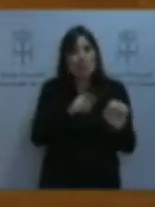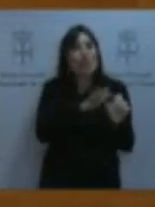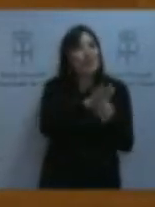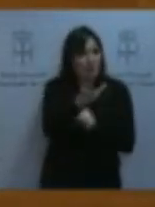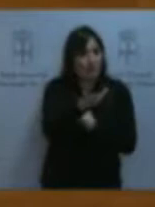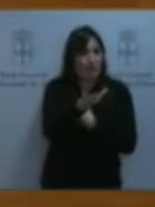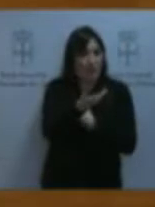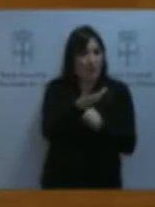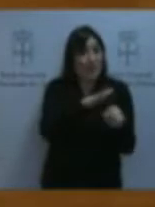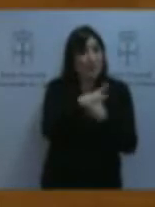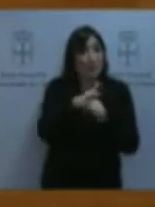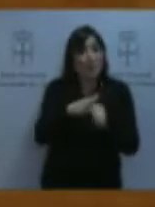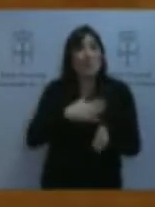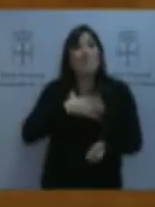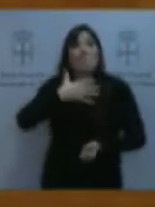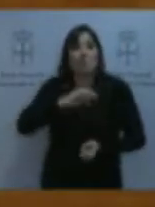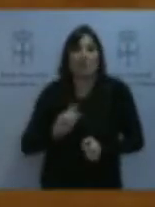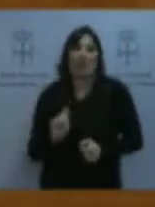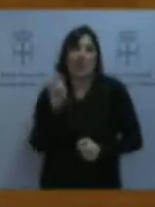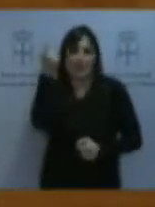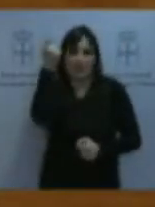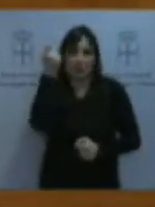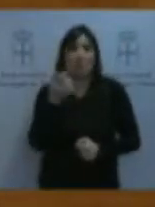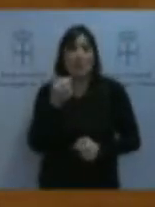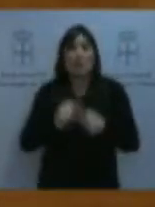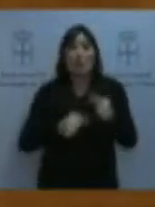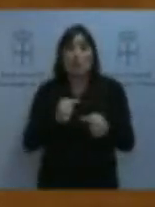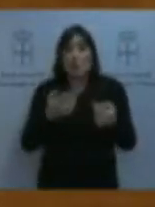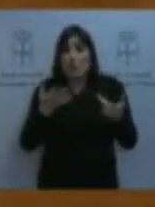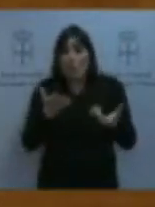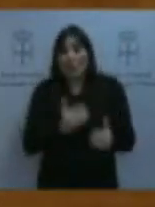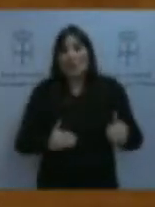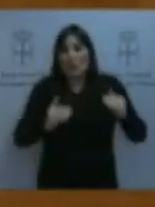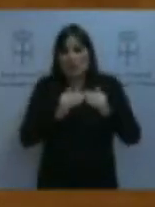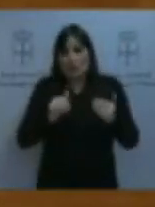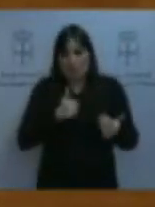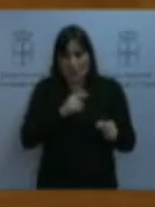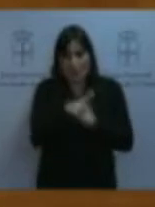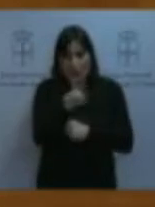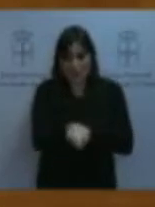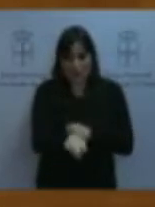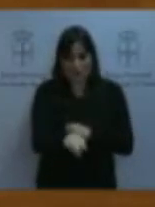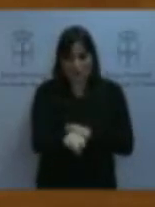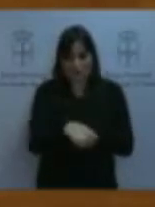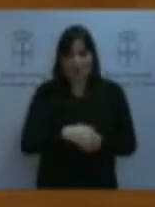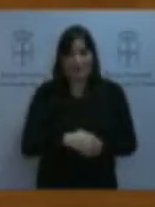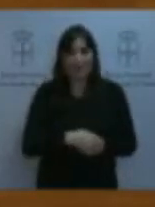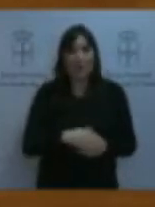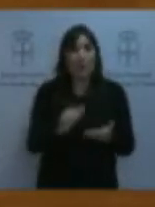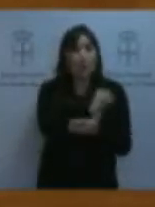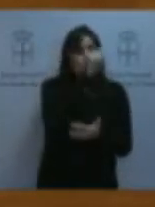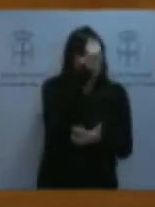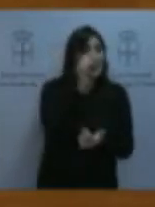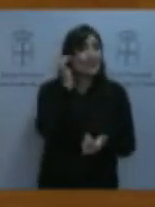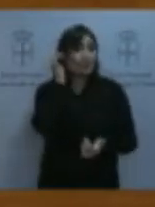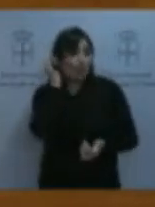éxito y, en consecuencia, sobre la igualdad de oportunidades. No todas ni todos los aspirantes al empleo público tienen capacidad económica,